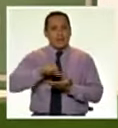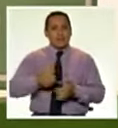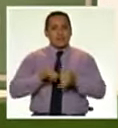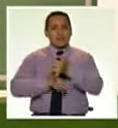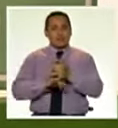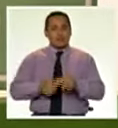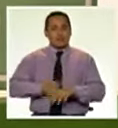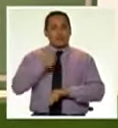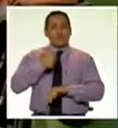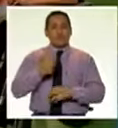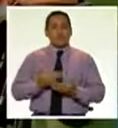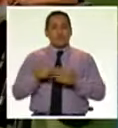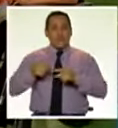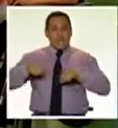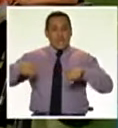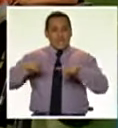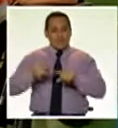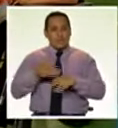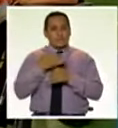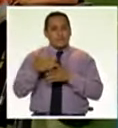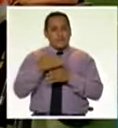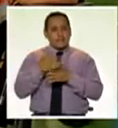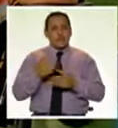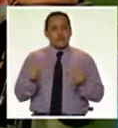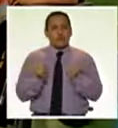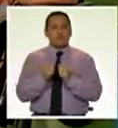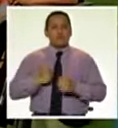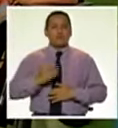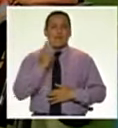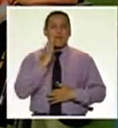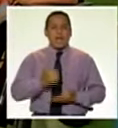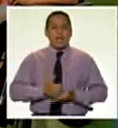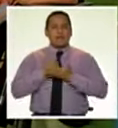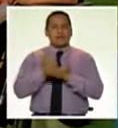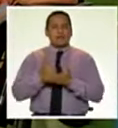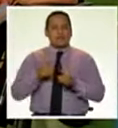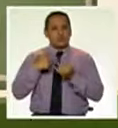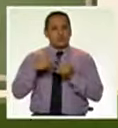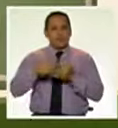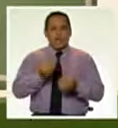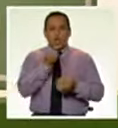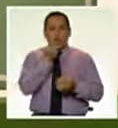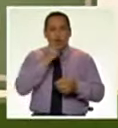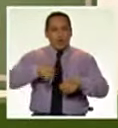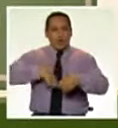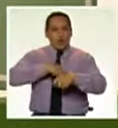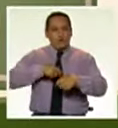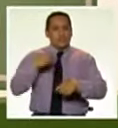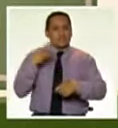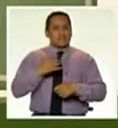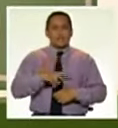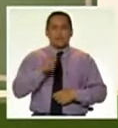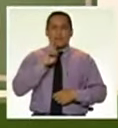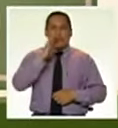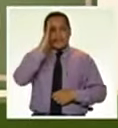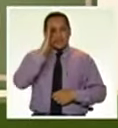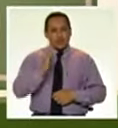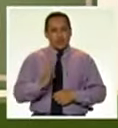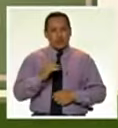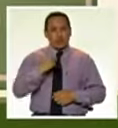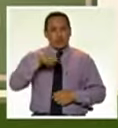Surco, donde ellos están participando con sus mamitas, con la ayuda de sus mamitas en diversos potajes. Todos los primeros viernes del mes